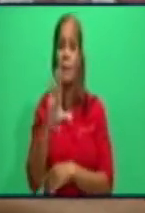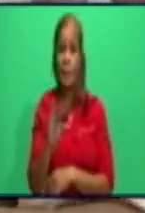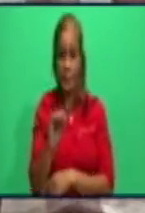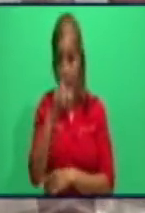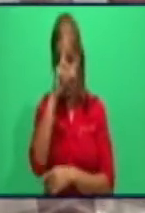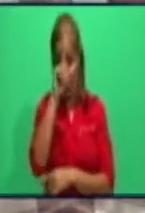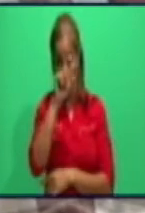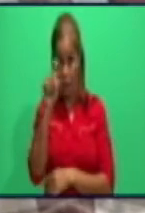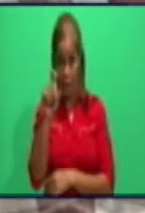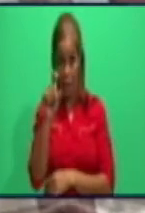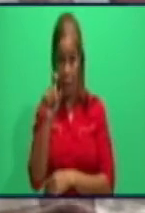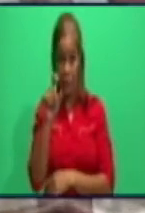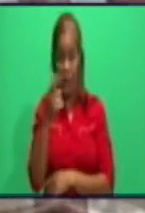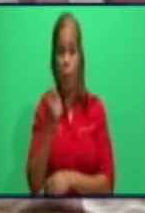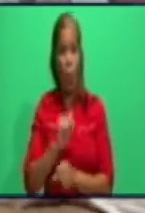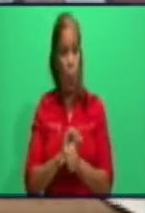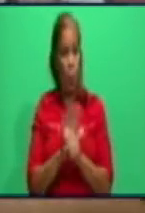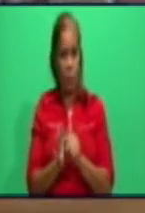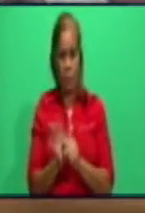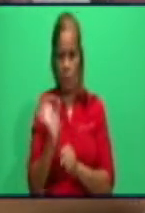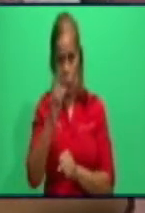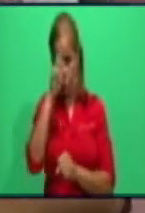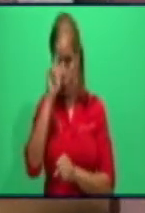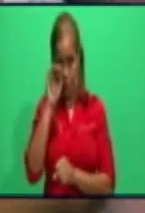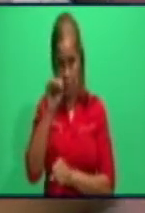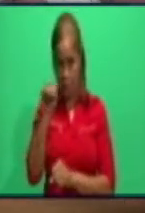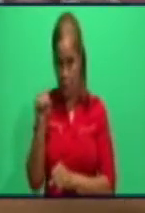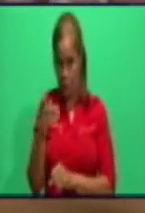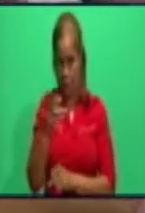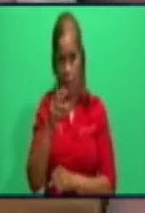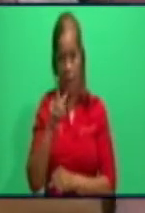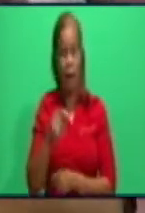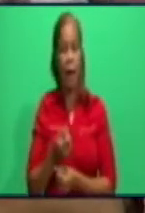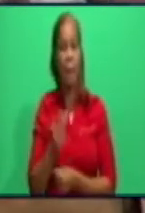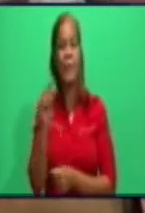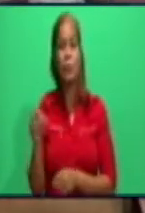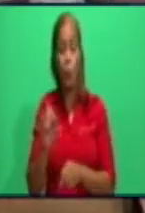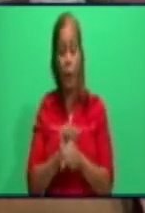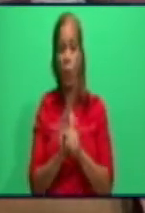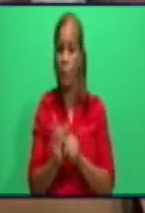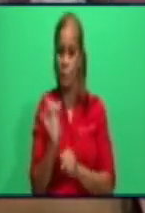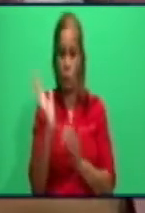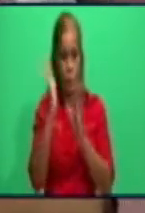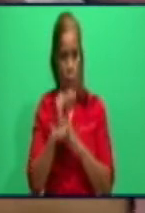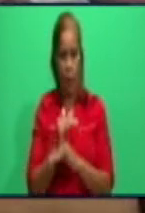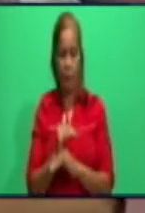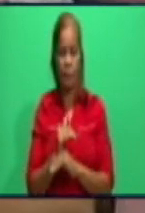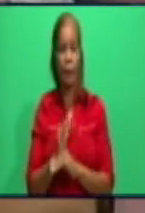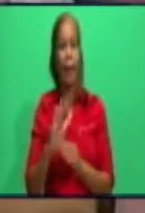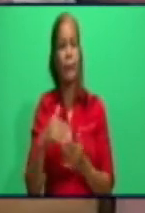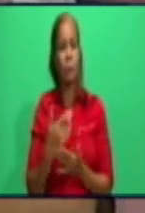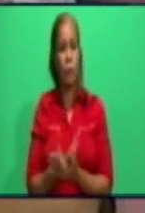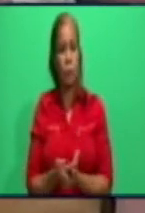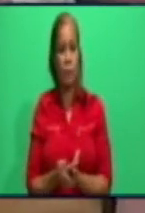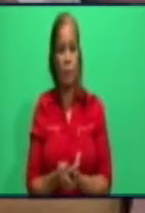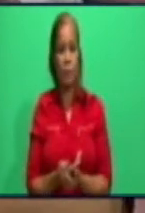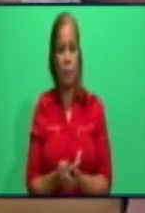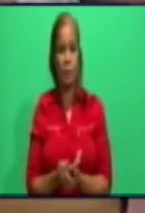COVID. Un hospital que dentro del algoritmo que se estableció no